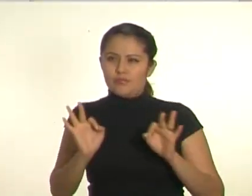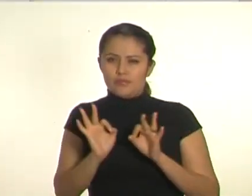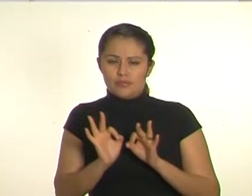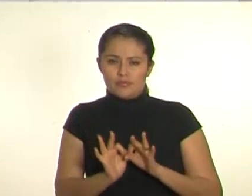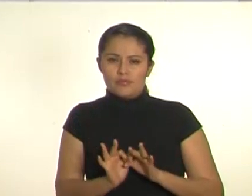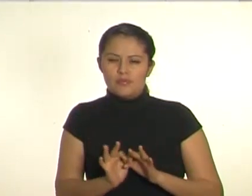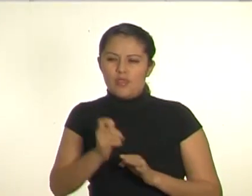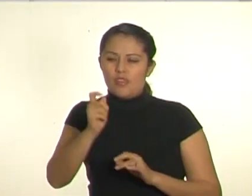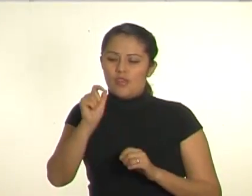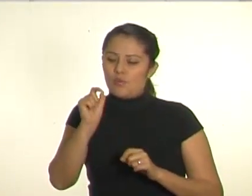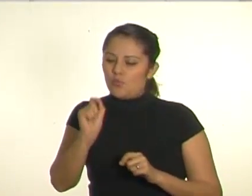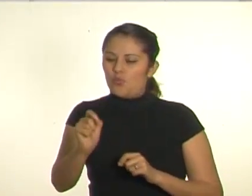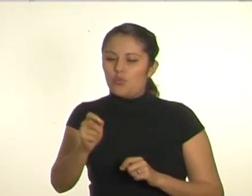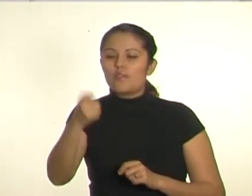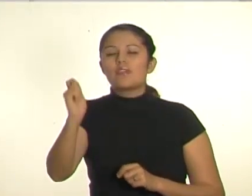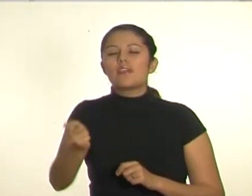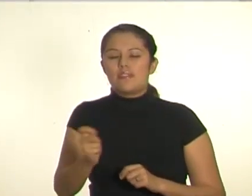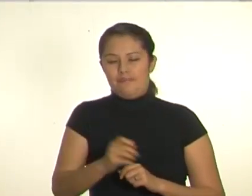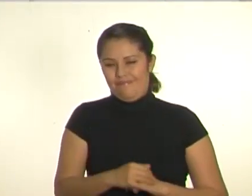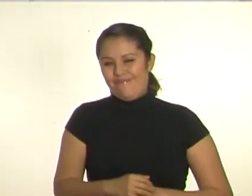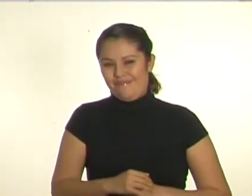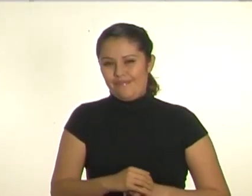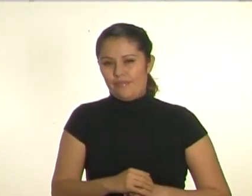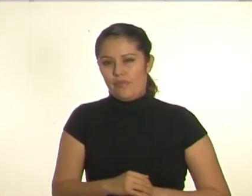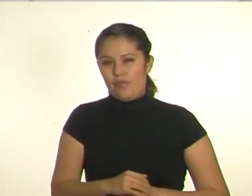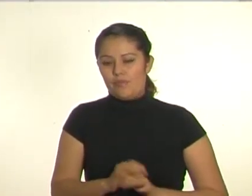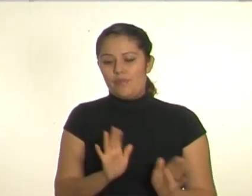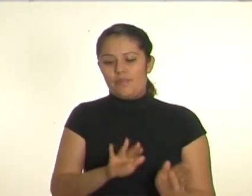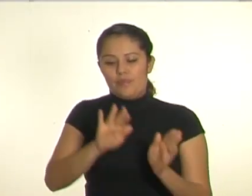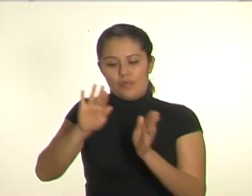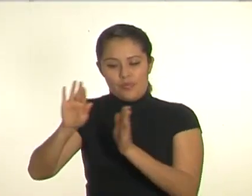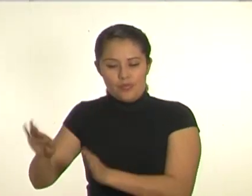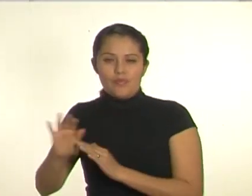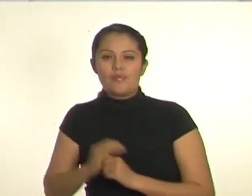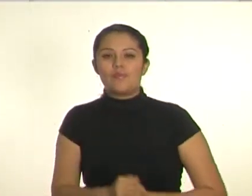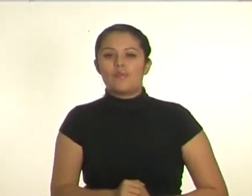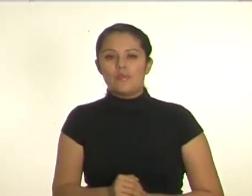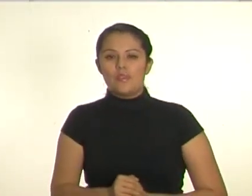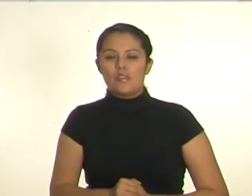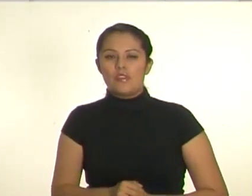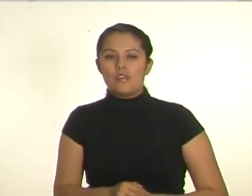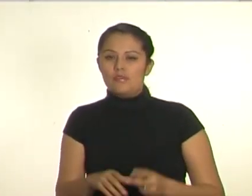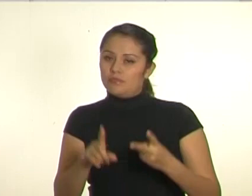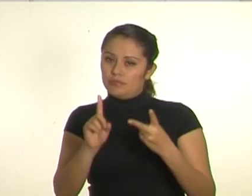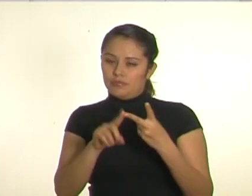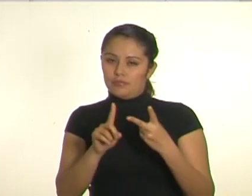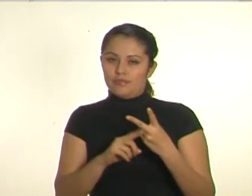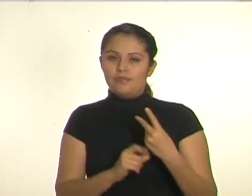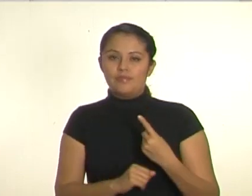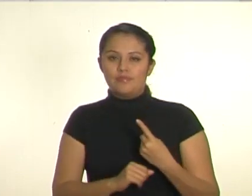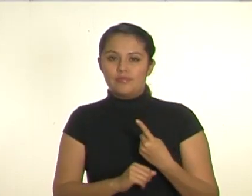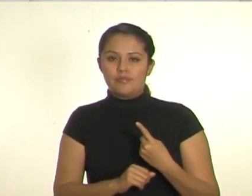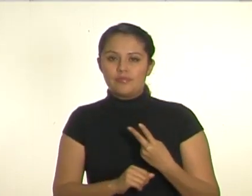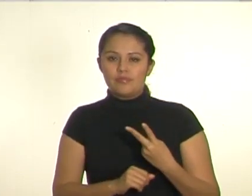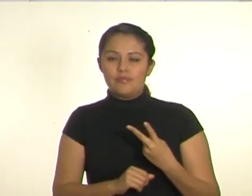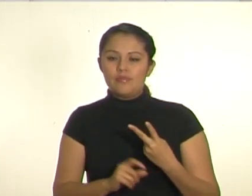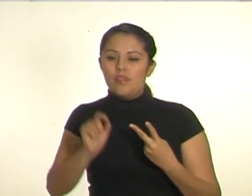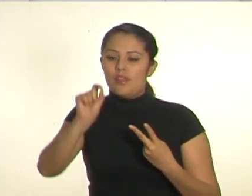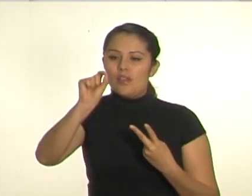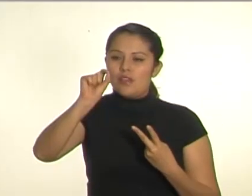el punto. Continuamos con el siguiente signo, que es la